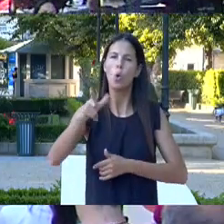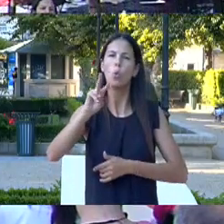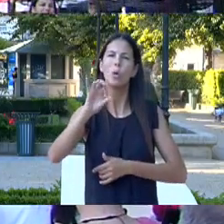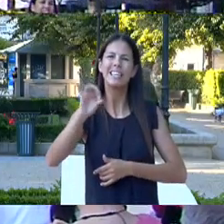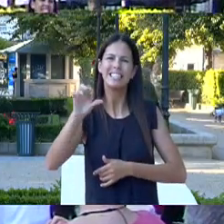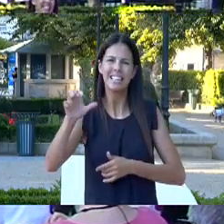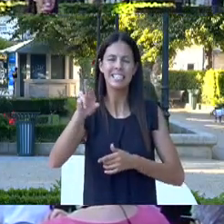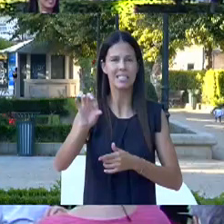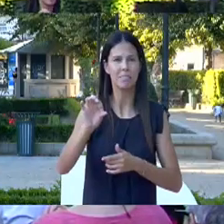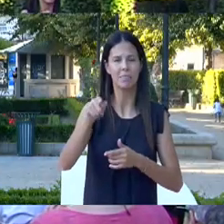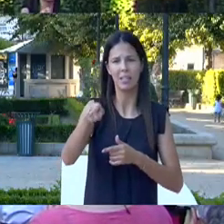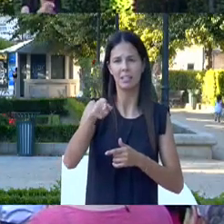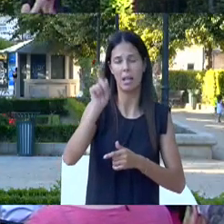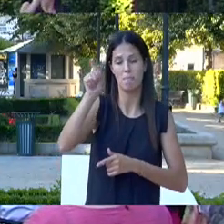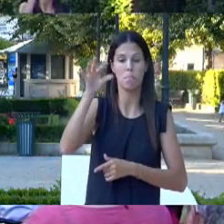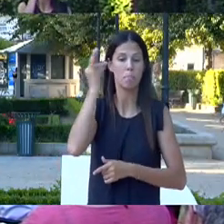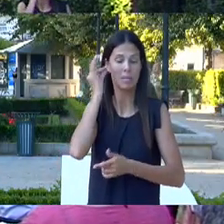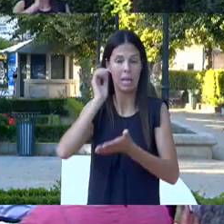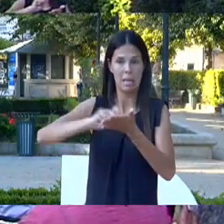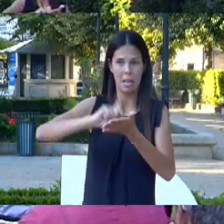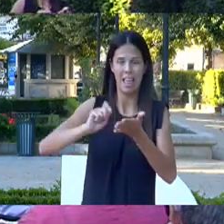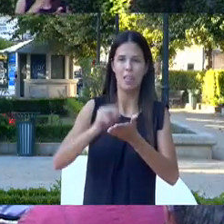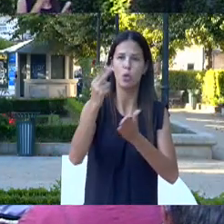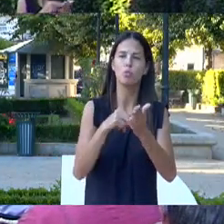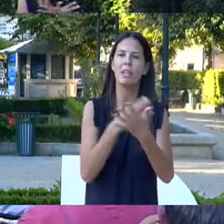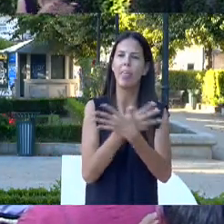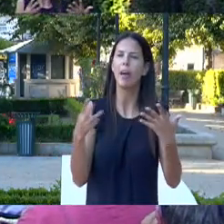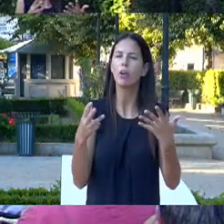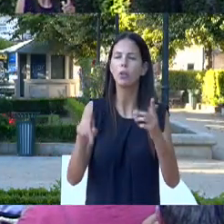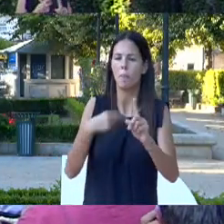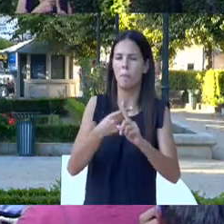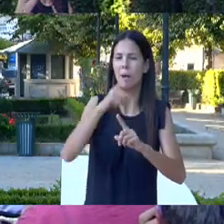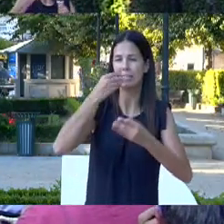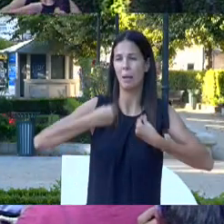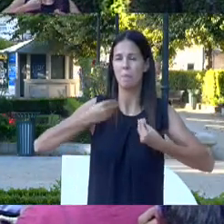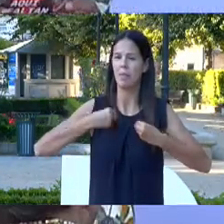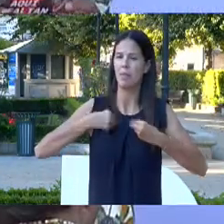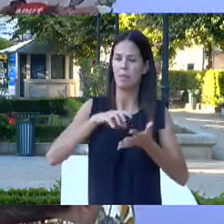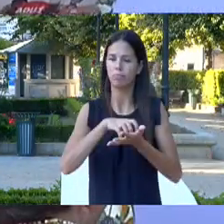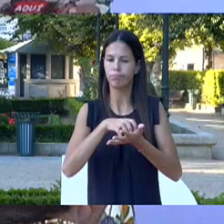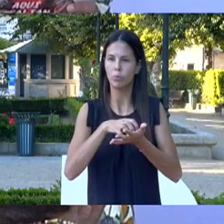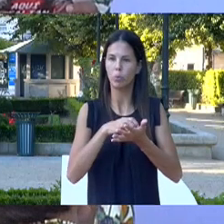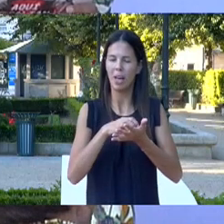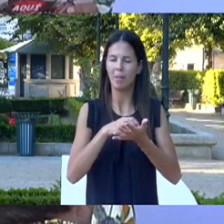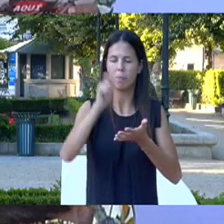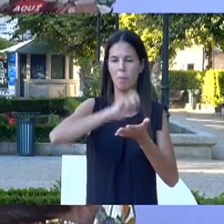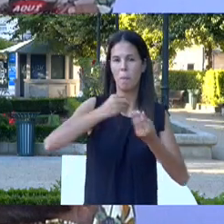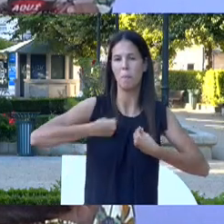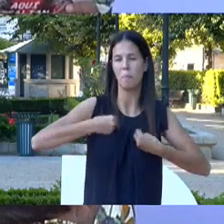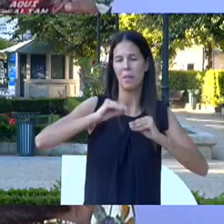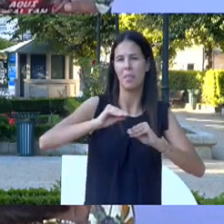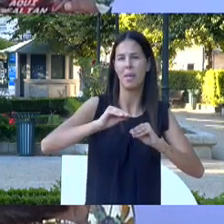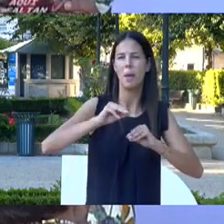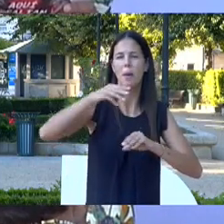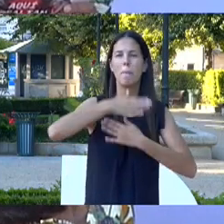afectos de María Victoria Moreno, a mestra que escribía libros 2018, e A vida incerta, unha biografía de María